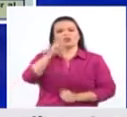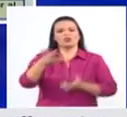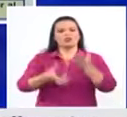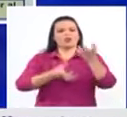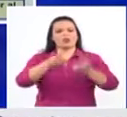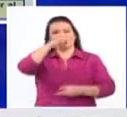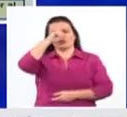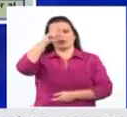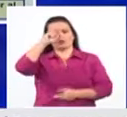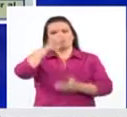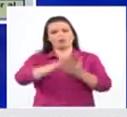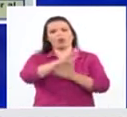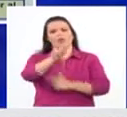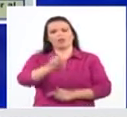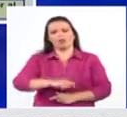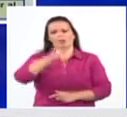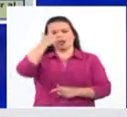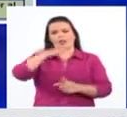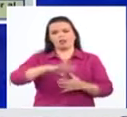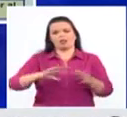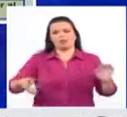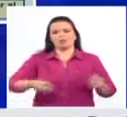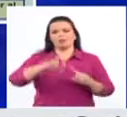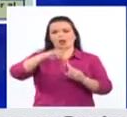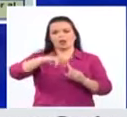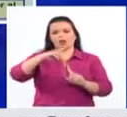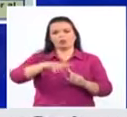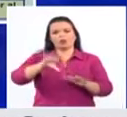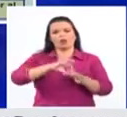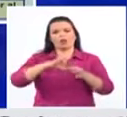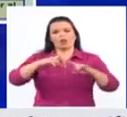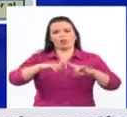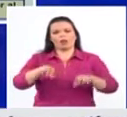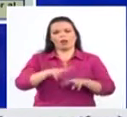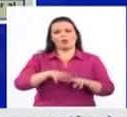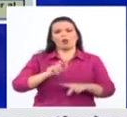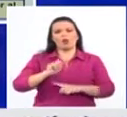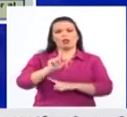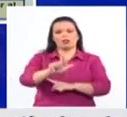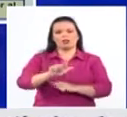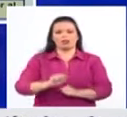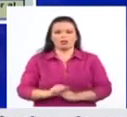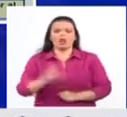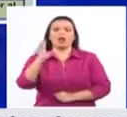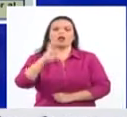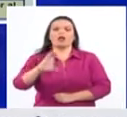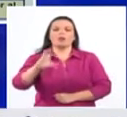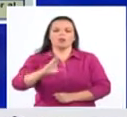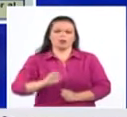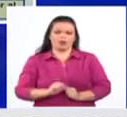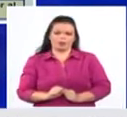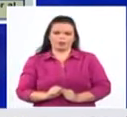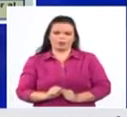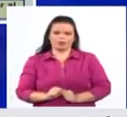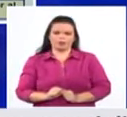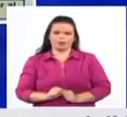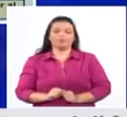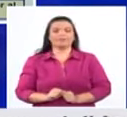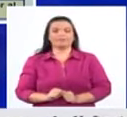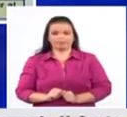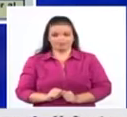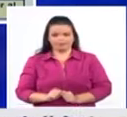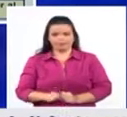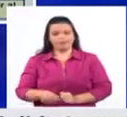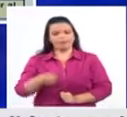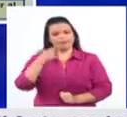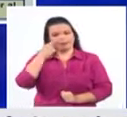Mayabeque, Artemisa, Las Tunas, Guantánamo, Holguín y Camagüey, con una tasa, reitero,